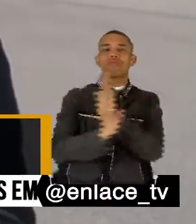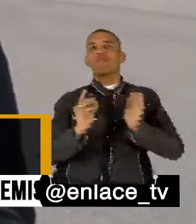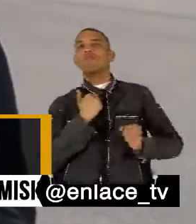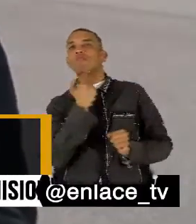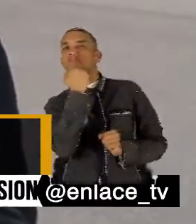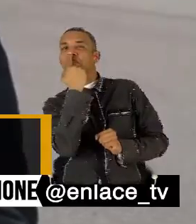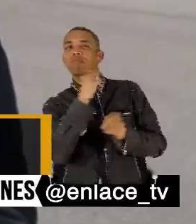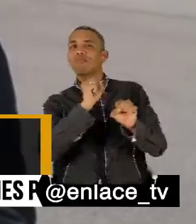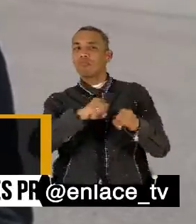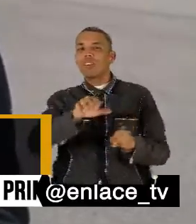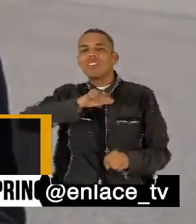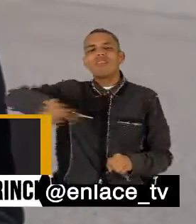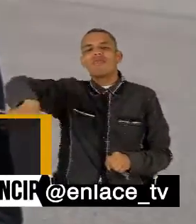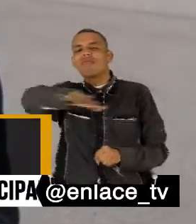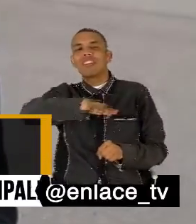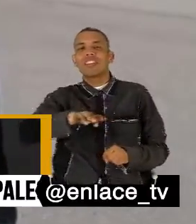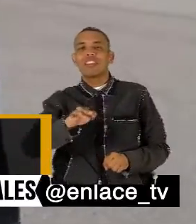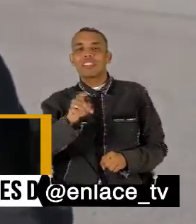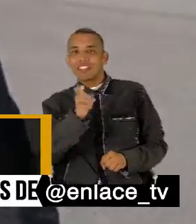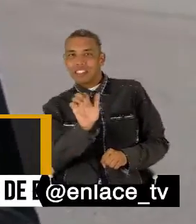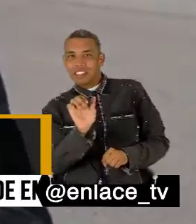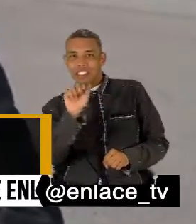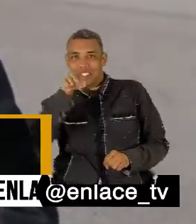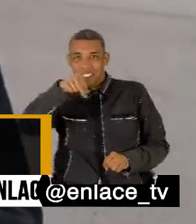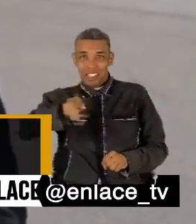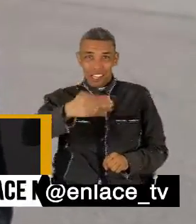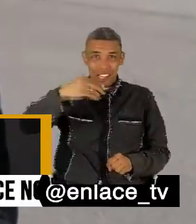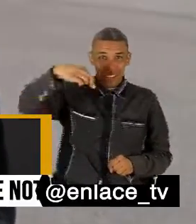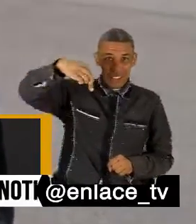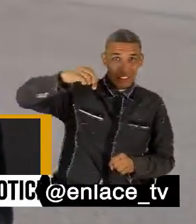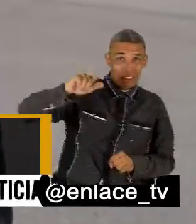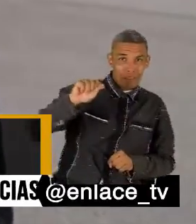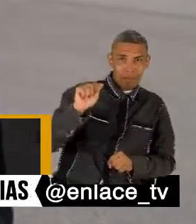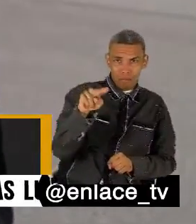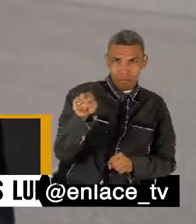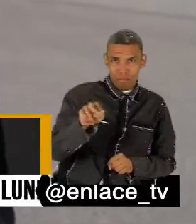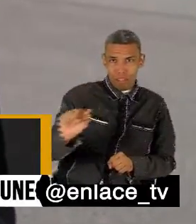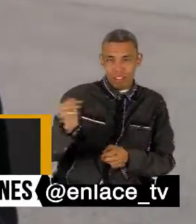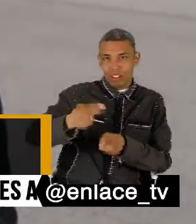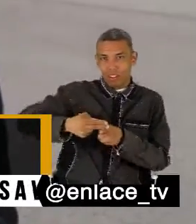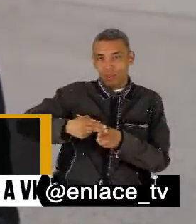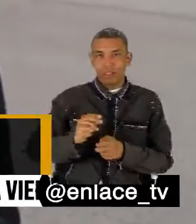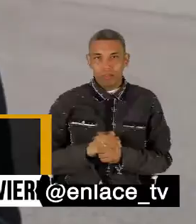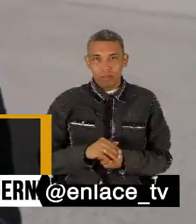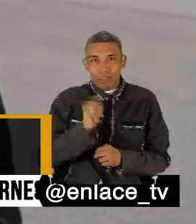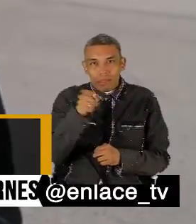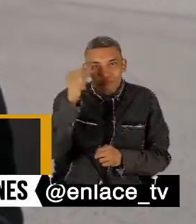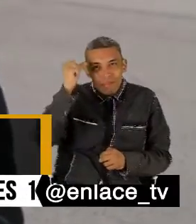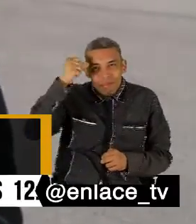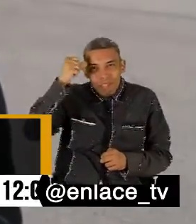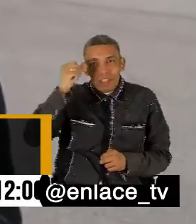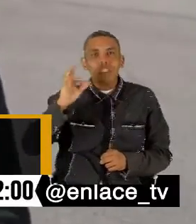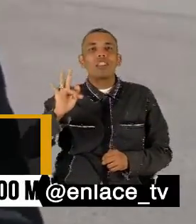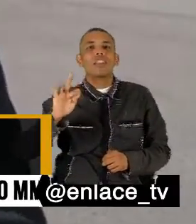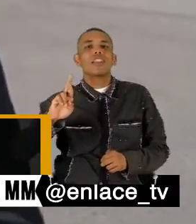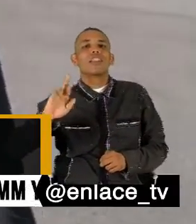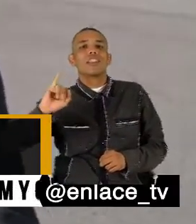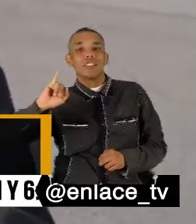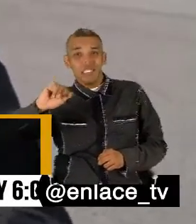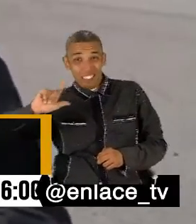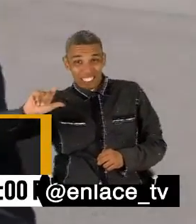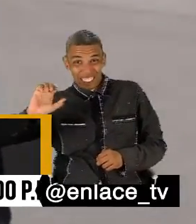este compromiso de Copa América. Seguramente que esta imagen le traerá muchos, pero muchísimos recuerdos a nuestro amigo Trillos, que pasó por